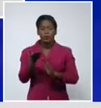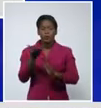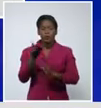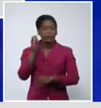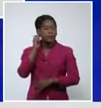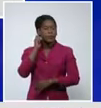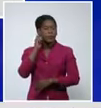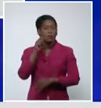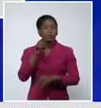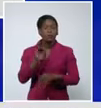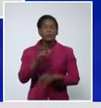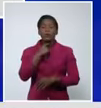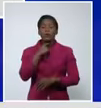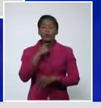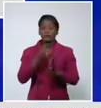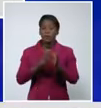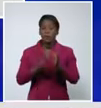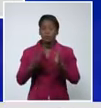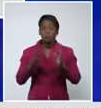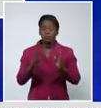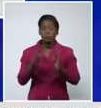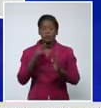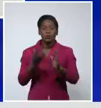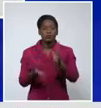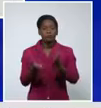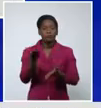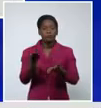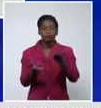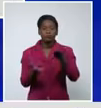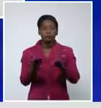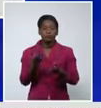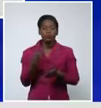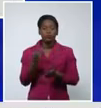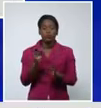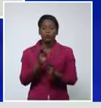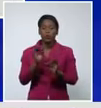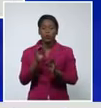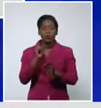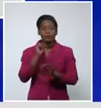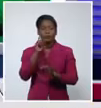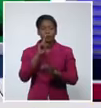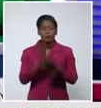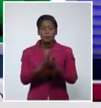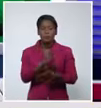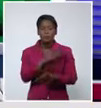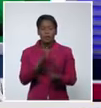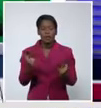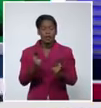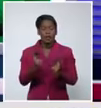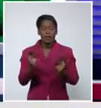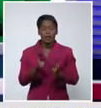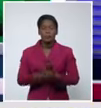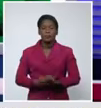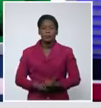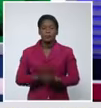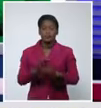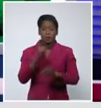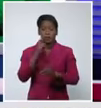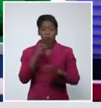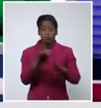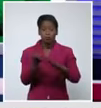enero, pero es que todavía el mes no se ha terminado. Como ves, Pepe, y todas las personas que nos